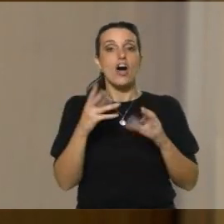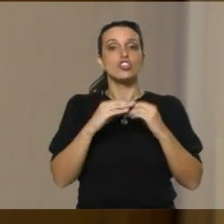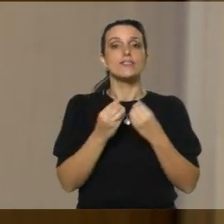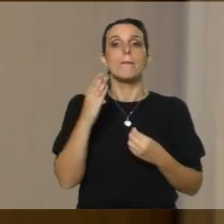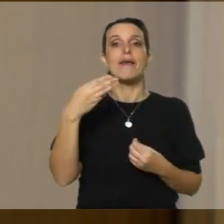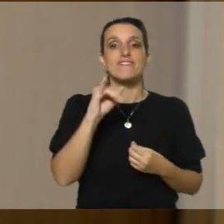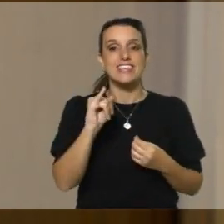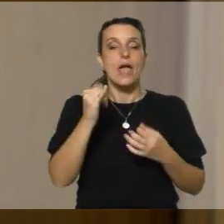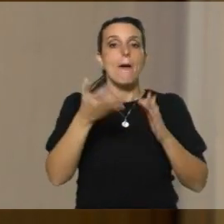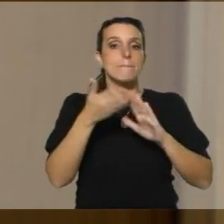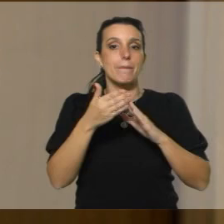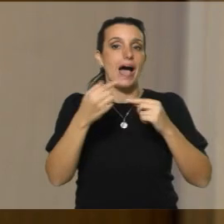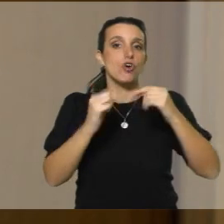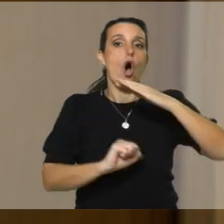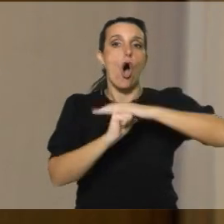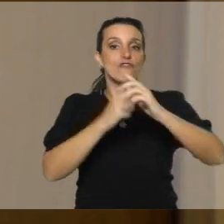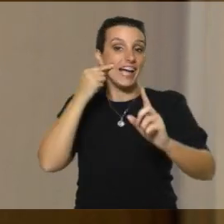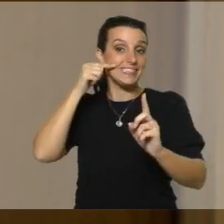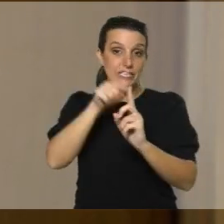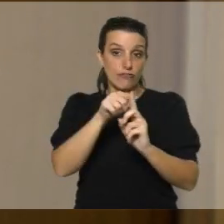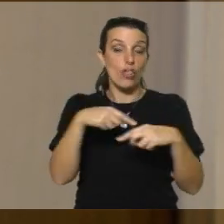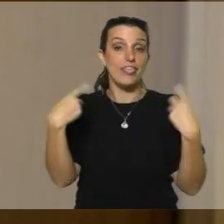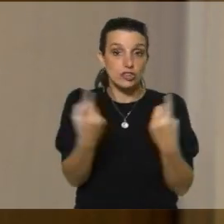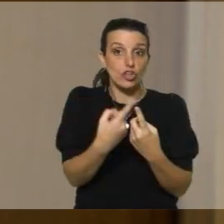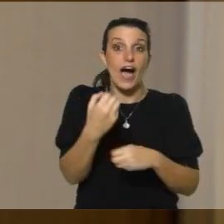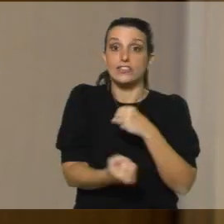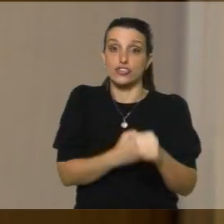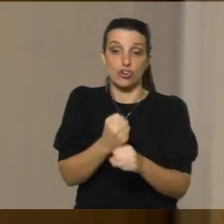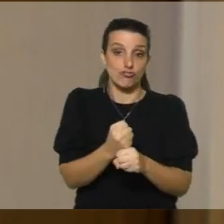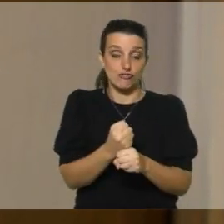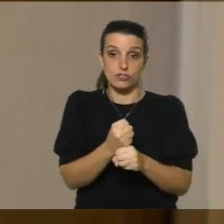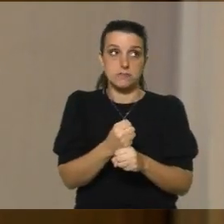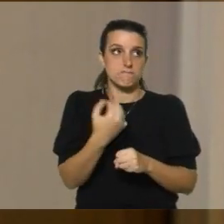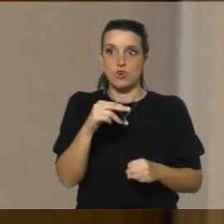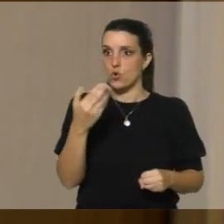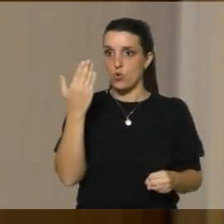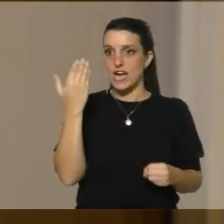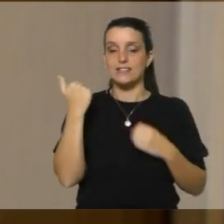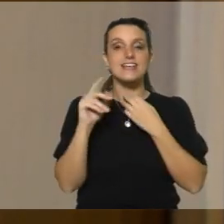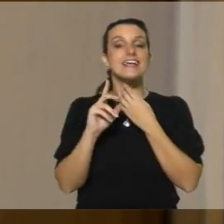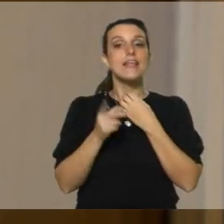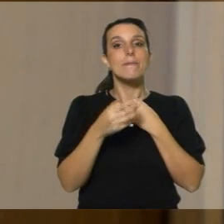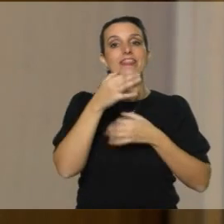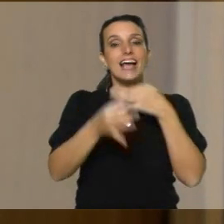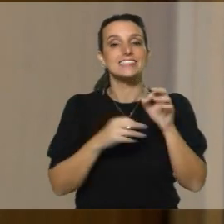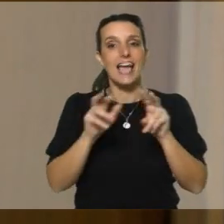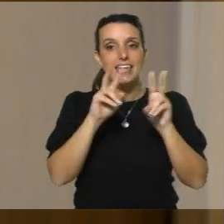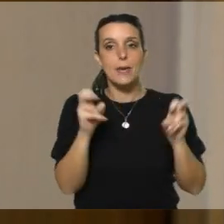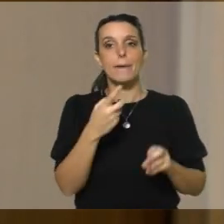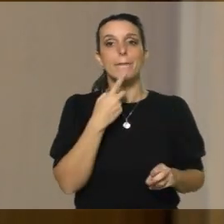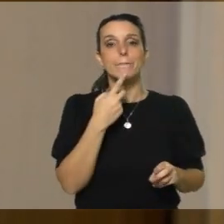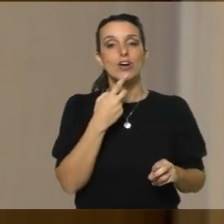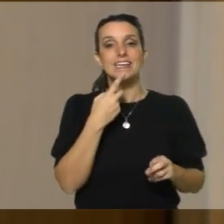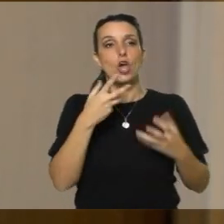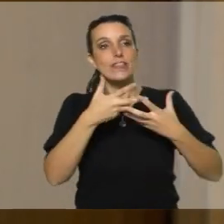meta por algo que la verdad que en muchos años creo que no había pasado ni que hablar en lo que tiene que ver con la política de